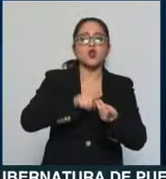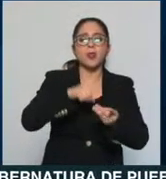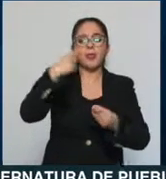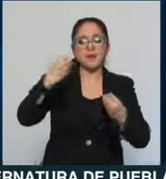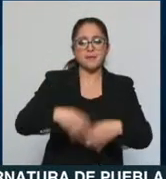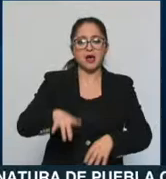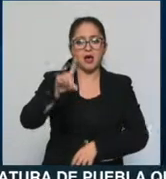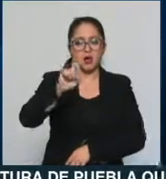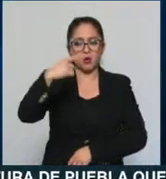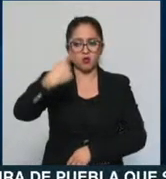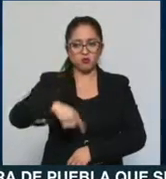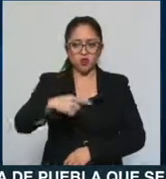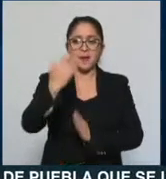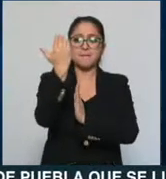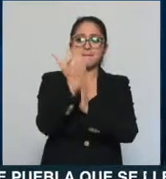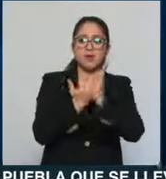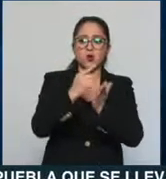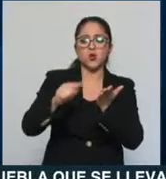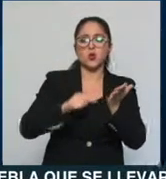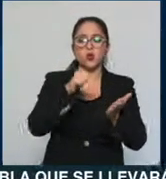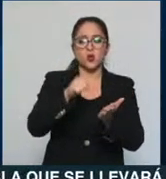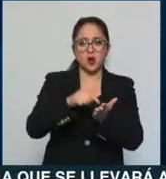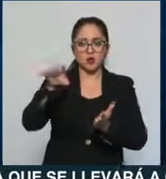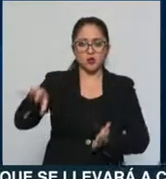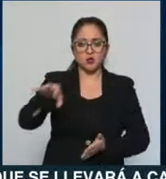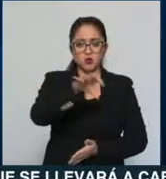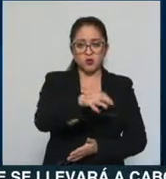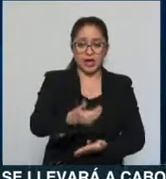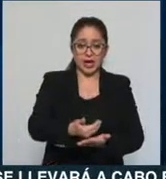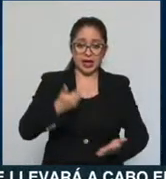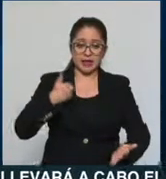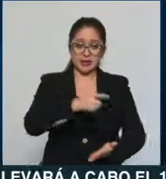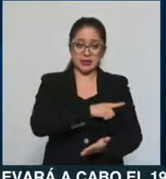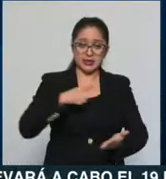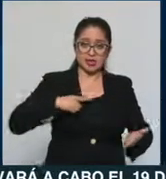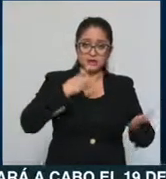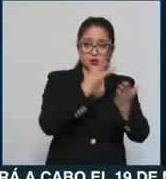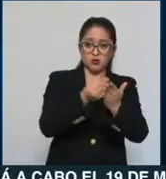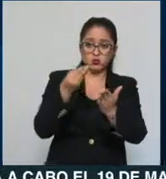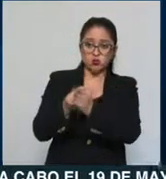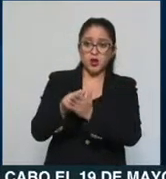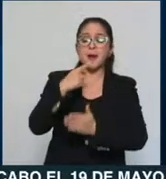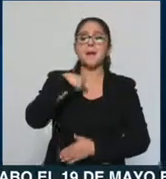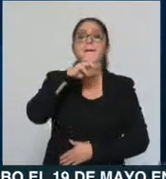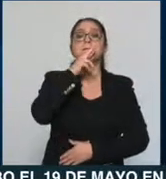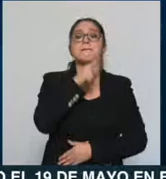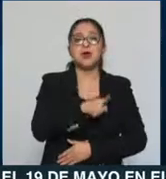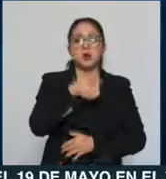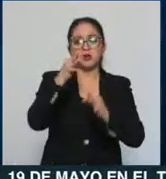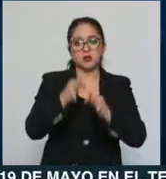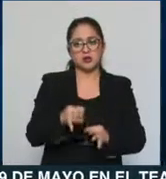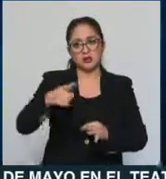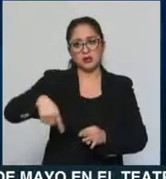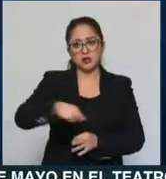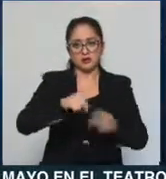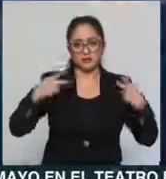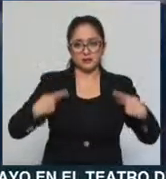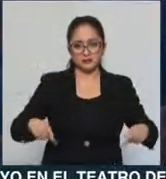las fugas en cada sector, priorizar reparaciones en la red de distribución y mejorar el servicio para los